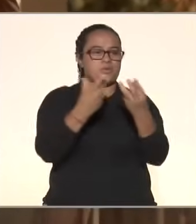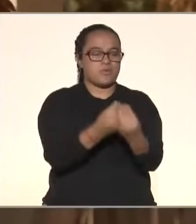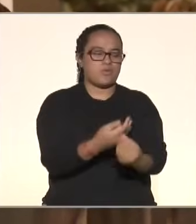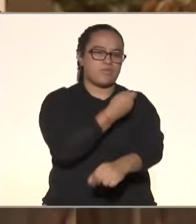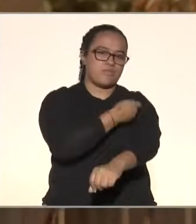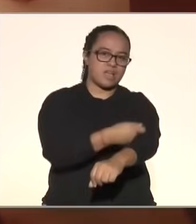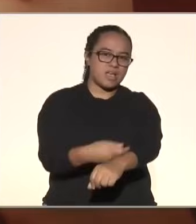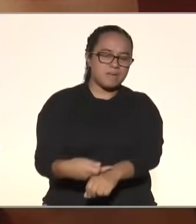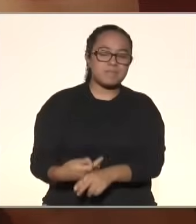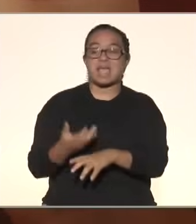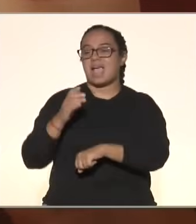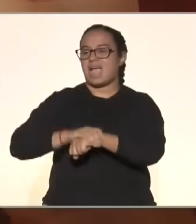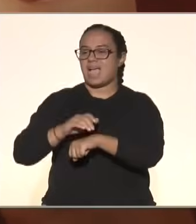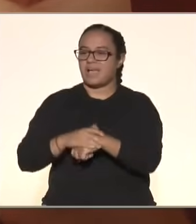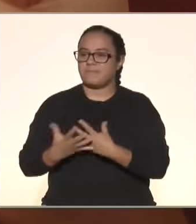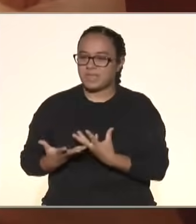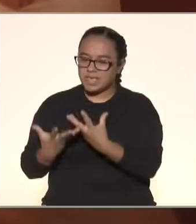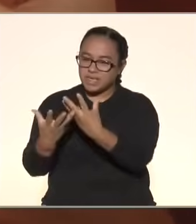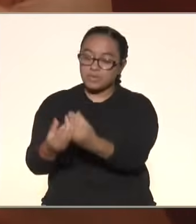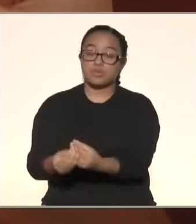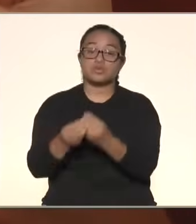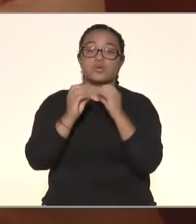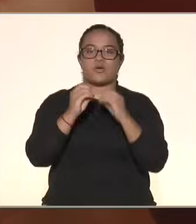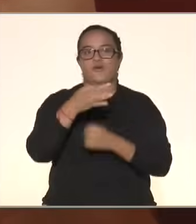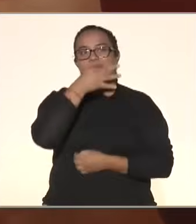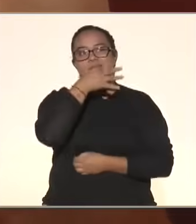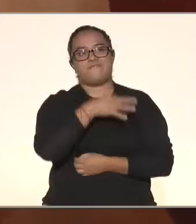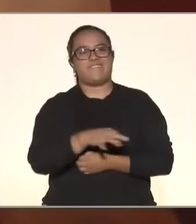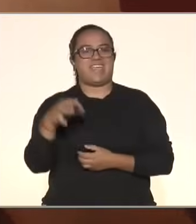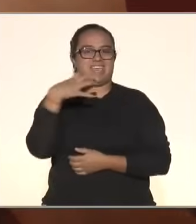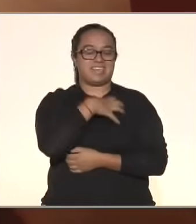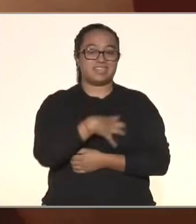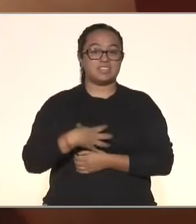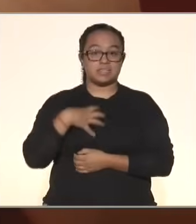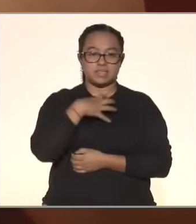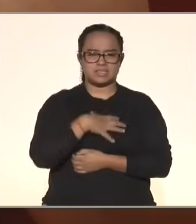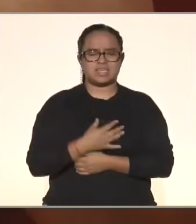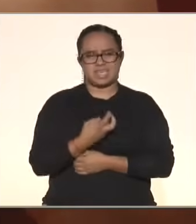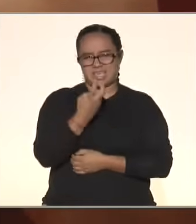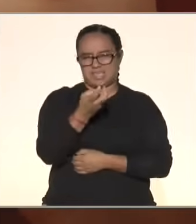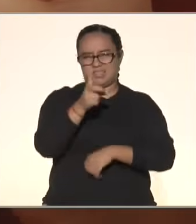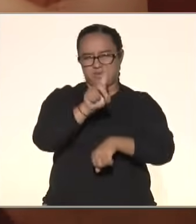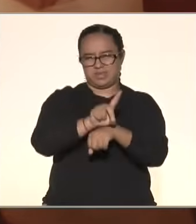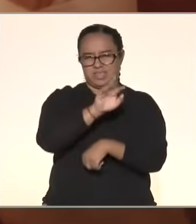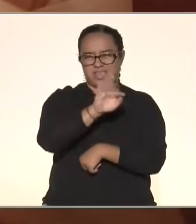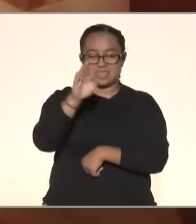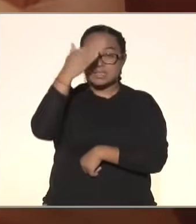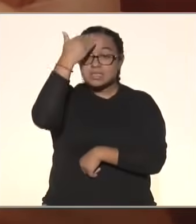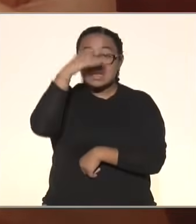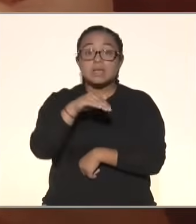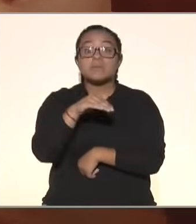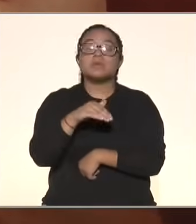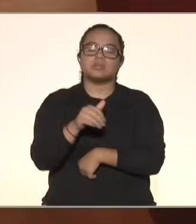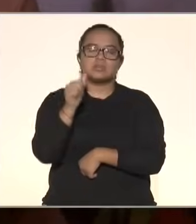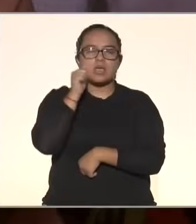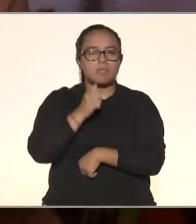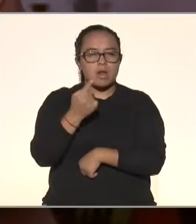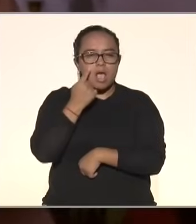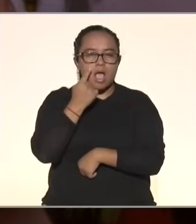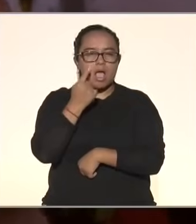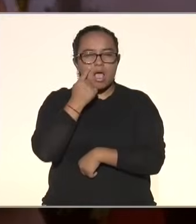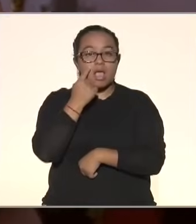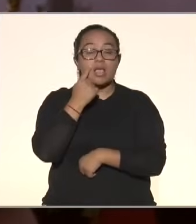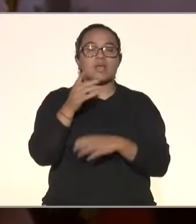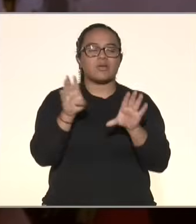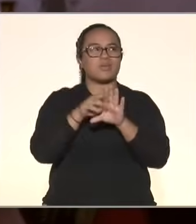de reunirse con los amigos y de celebrar. Alrededor de estas fechas se presenta una tendencia a